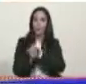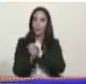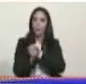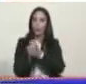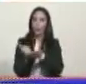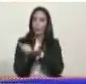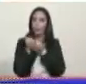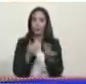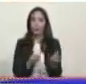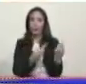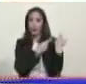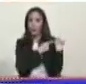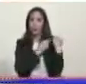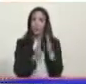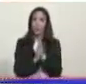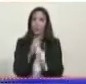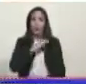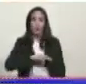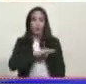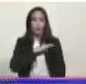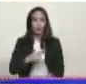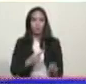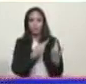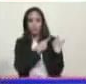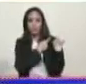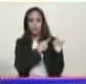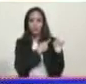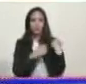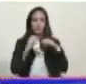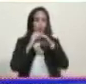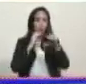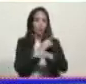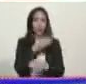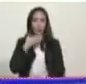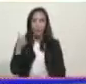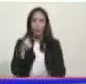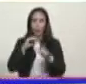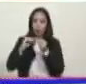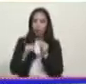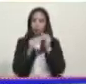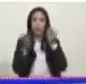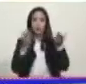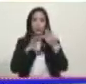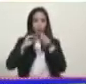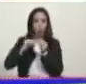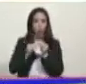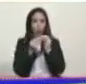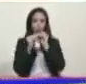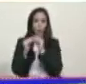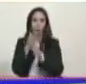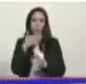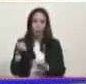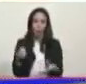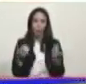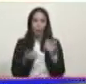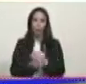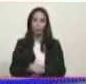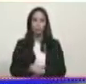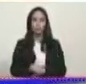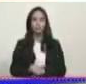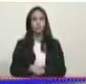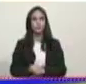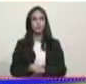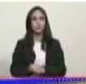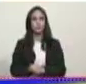que asuman la gran misión Transporte Venezuela para mejorar los servicios públicos de transporte a nuestro pueblo.